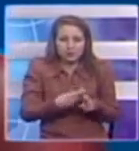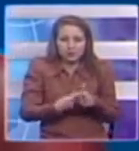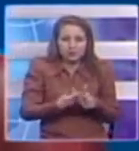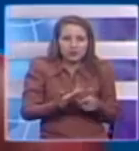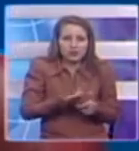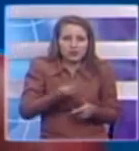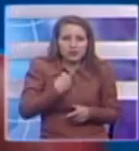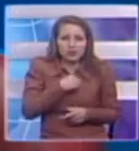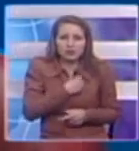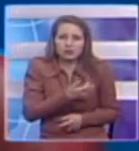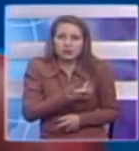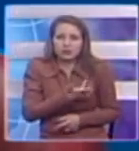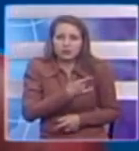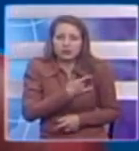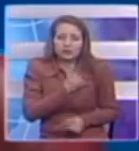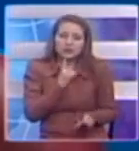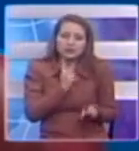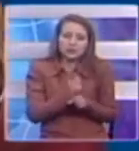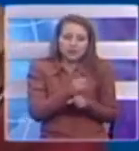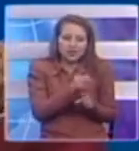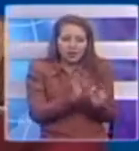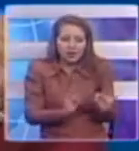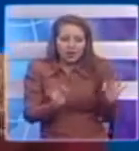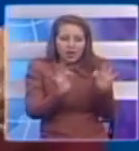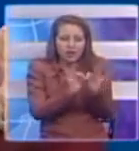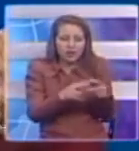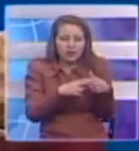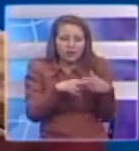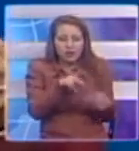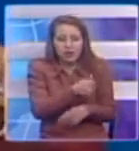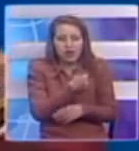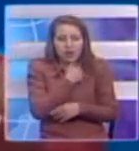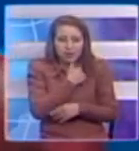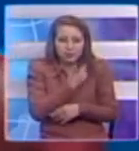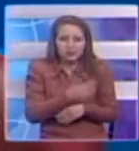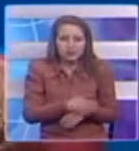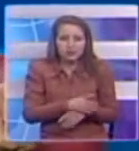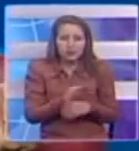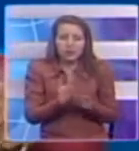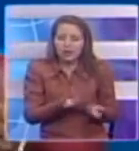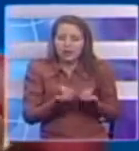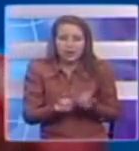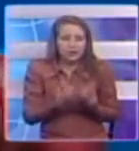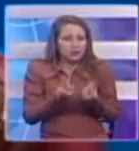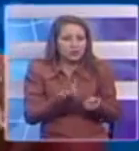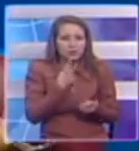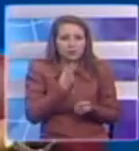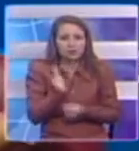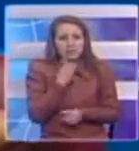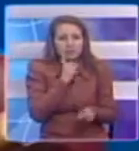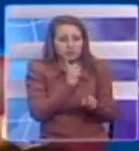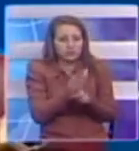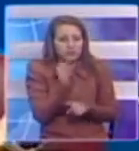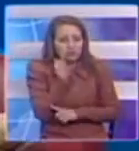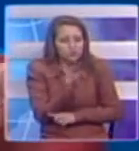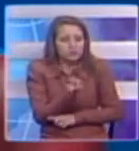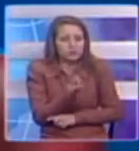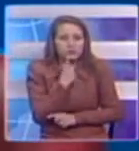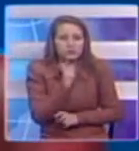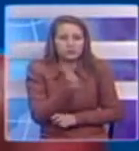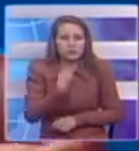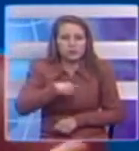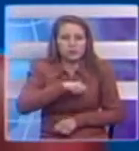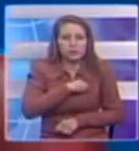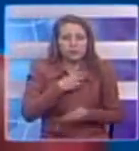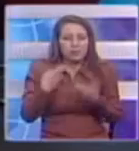nos da es un sentido de que la importancia de ese recurso hídrico, ya era hora de que nos demos cuenta de lo que